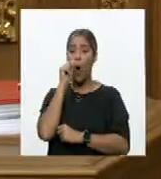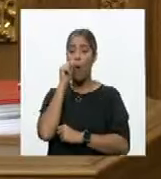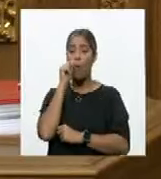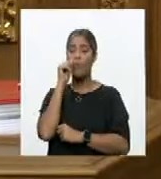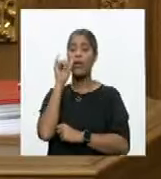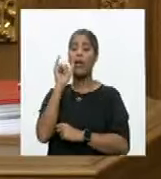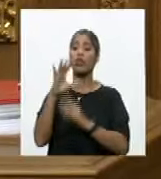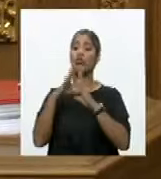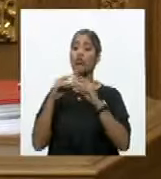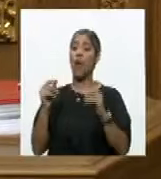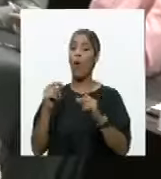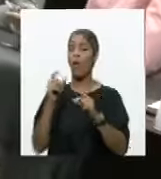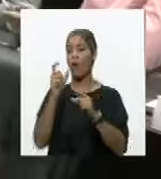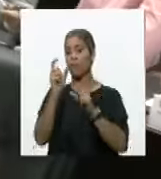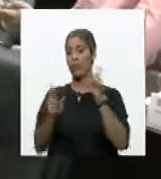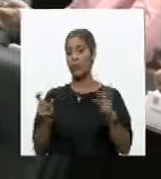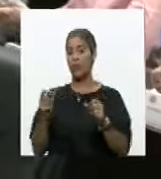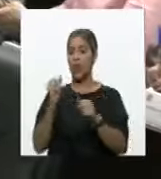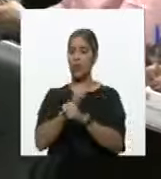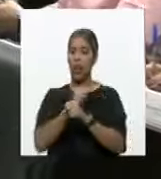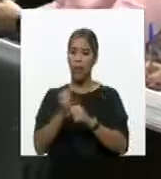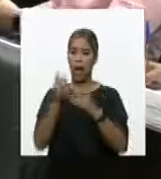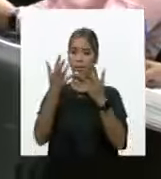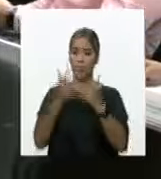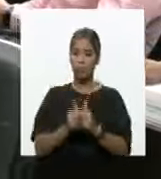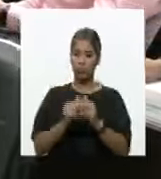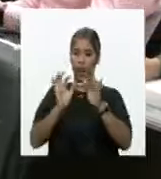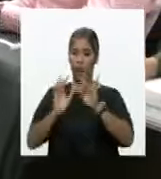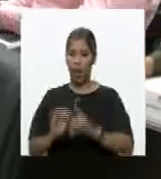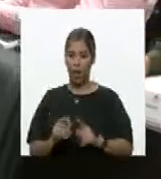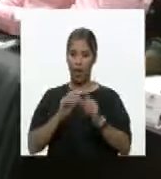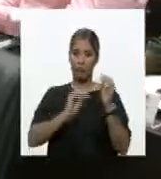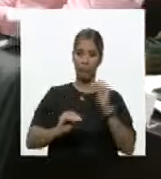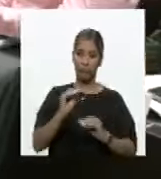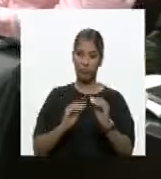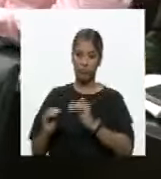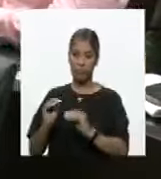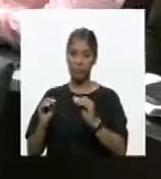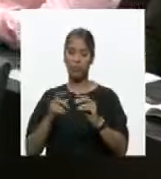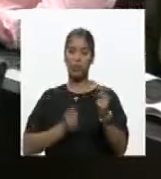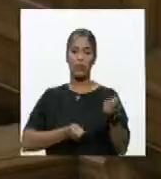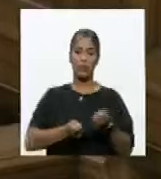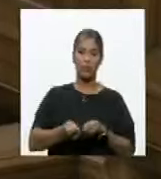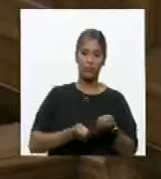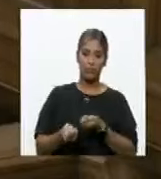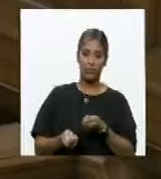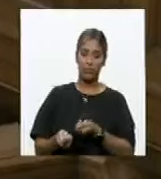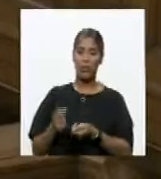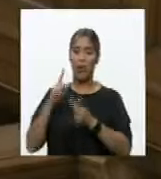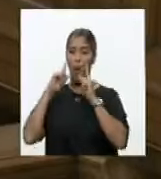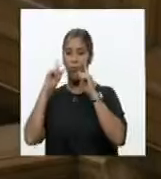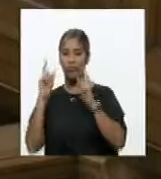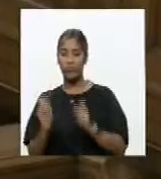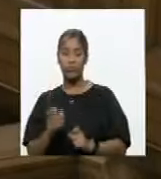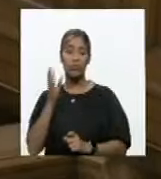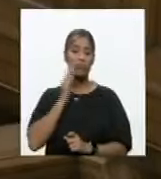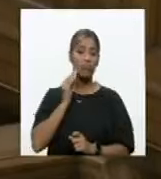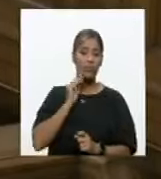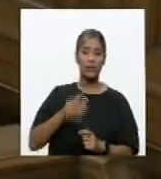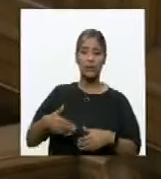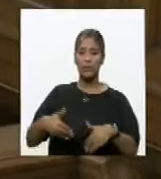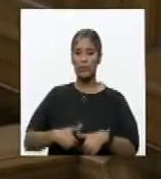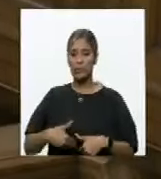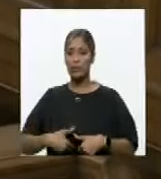al personal administrativo que nos acompañó en esta tarea, el trabajo tesonero, el profesionalismo y la